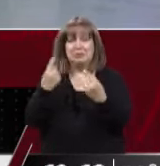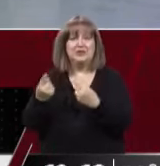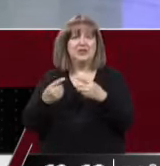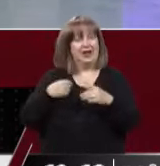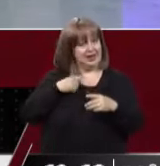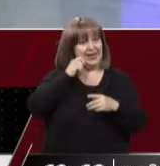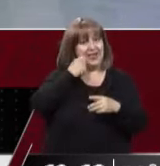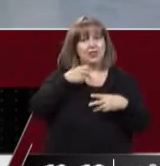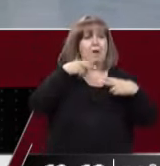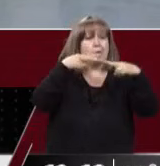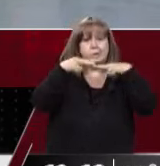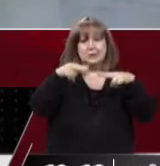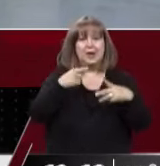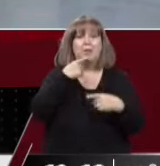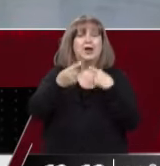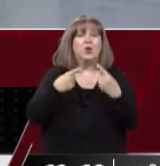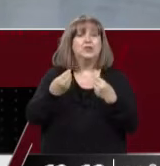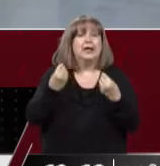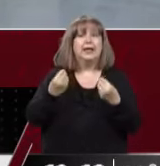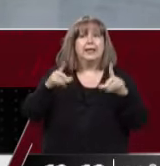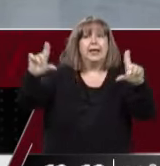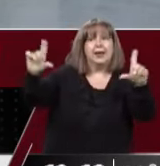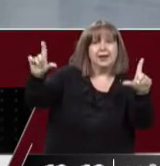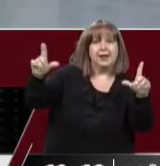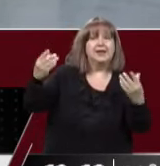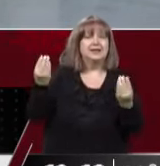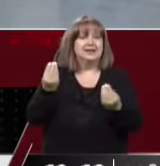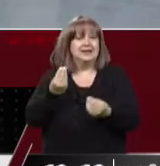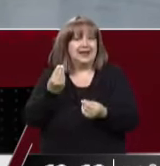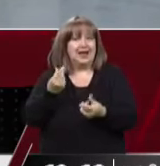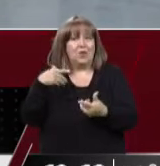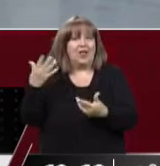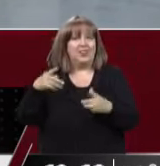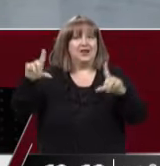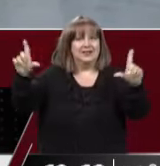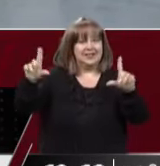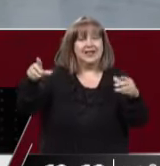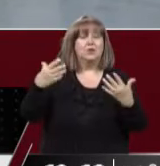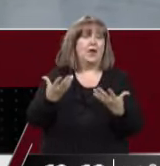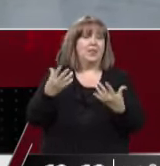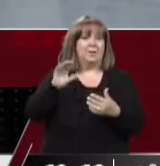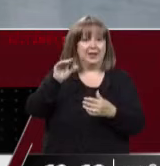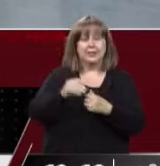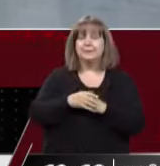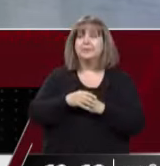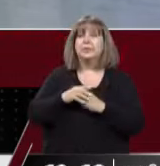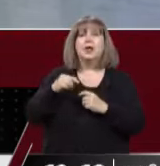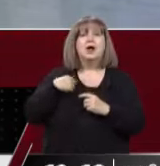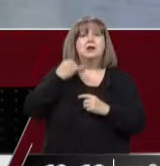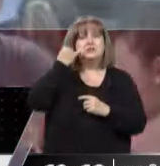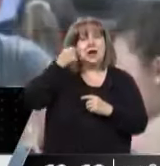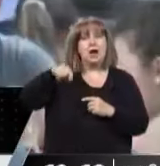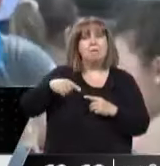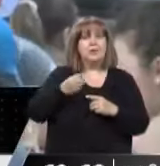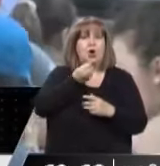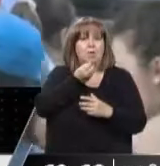lugares gastronómicos de todo tipo preguntando quién transmitía y quién no el mundial, así que lo hemos pasado bárbaro con Pablo. Y te cuento, los lugares donde ofrecen